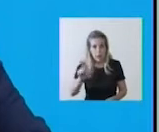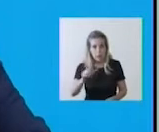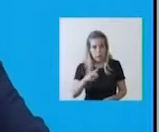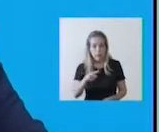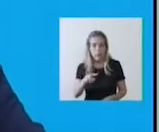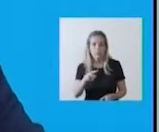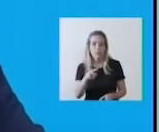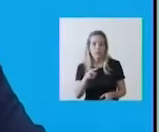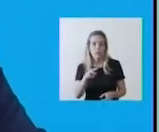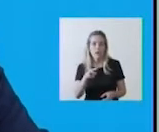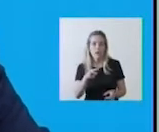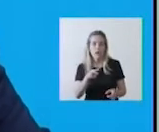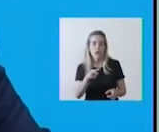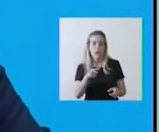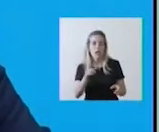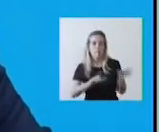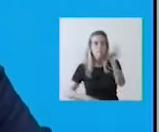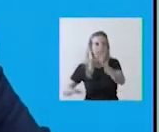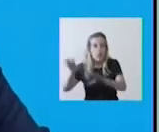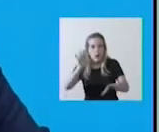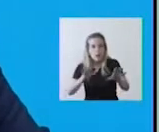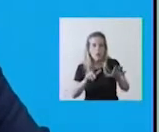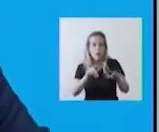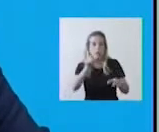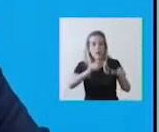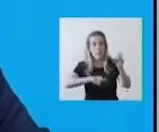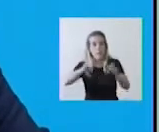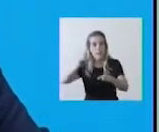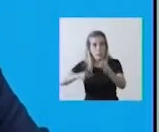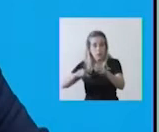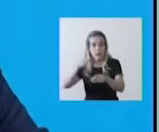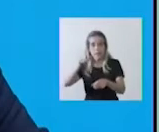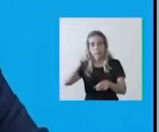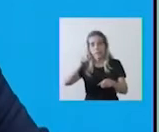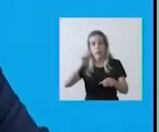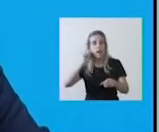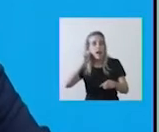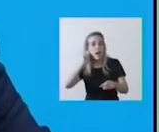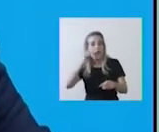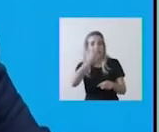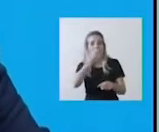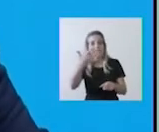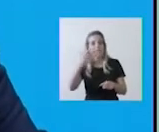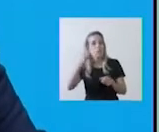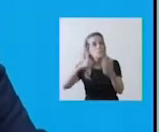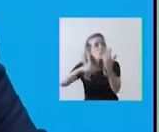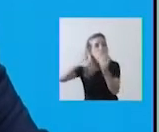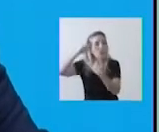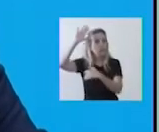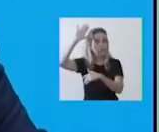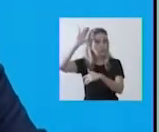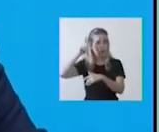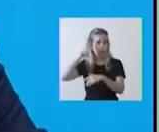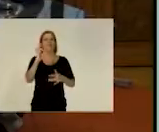Fe y Pablo Hapkin de Rosario participaron de esa ronda de consultas que hace el presidente